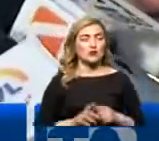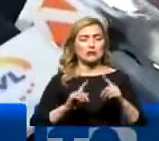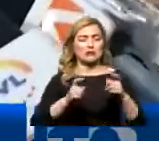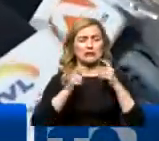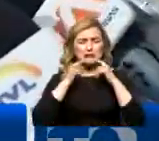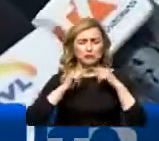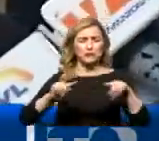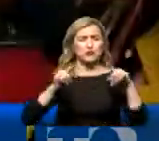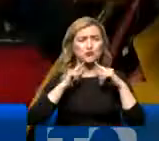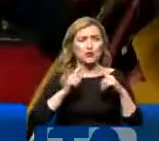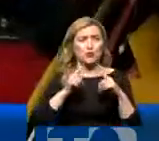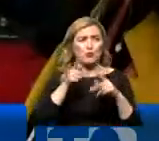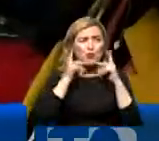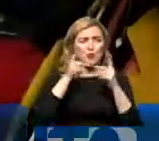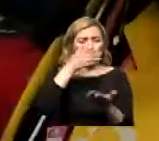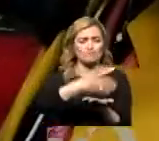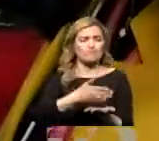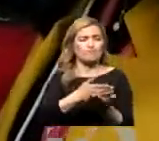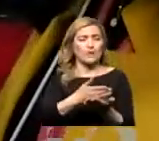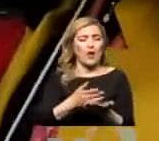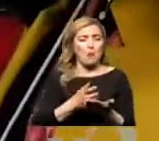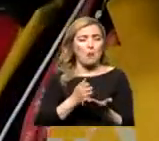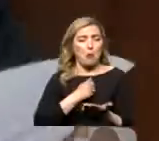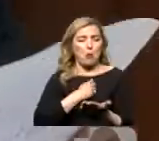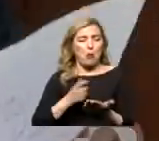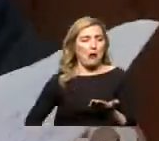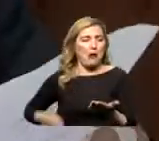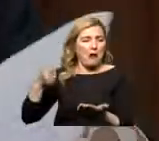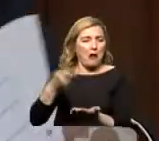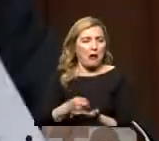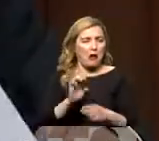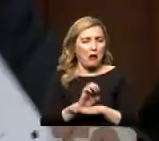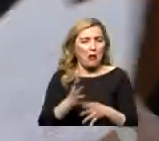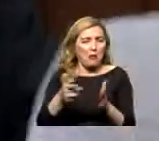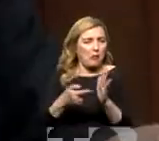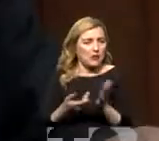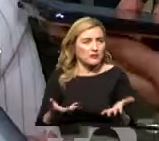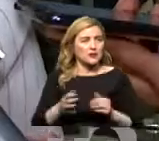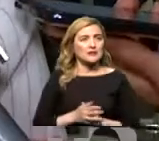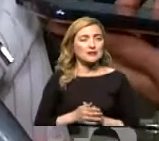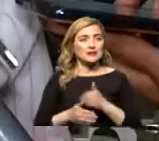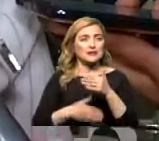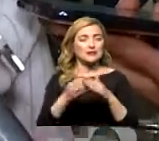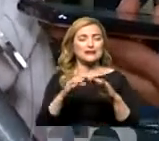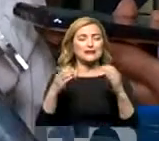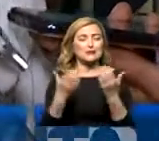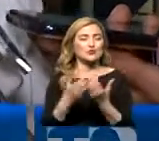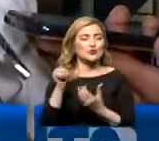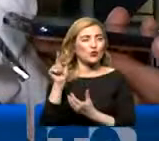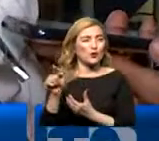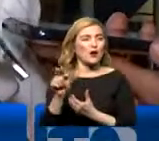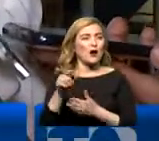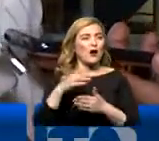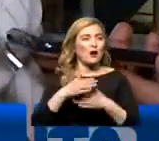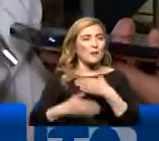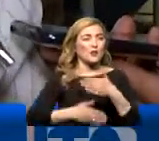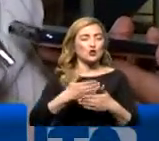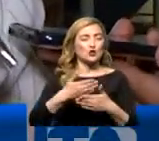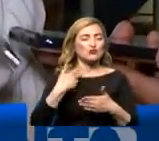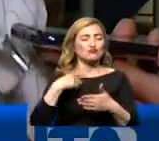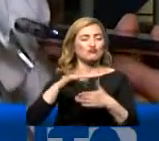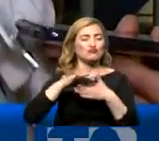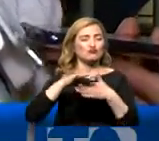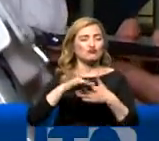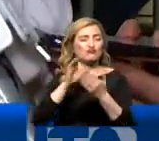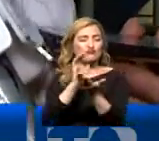es la plata de los ecuatorianos. En la Comisión de Fiscalización tienen algunos procesos pendientes. En este caso, al Instituto Ecuatoriano de